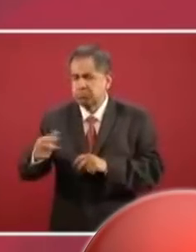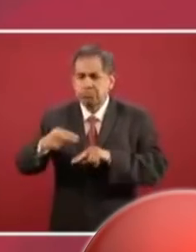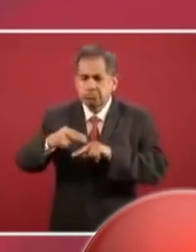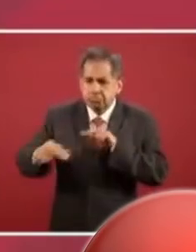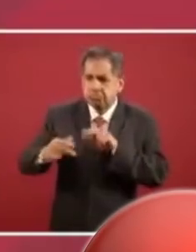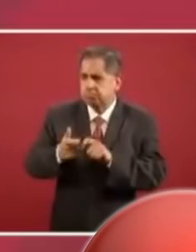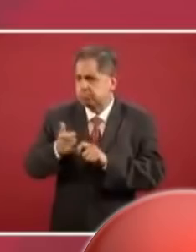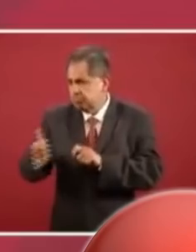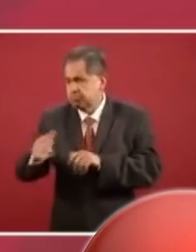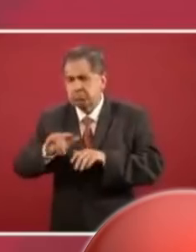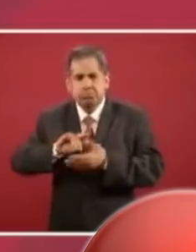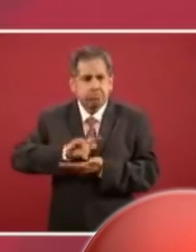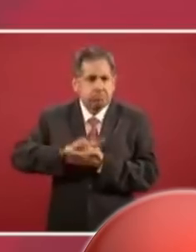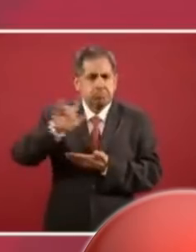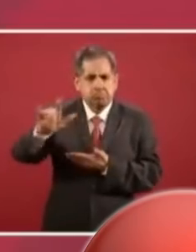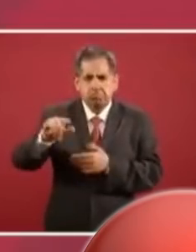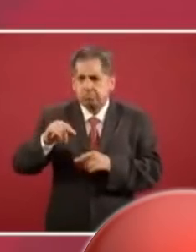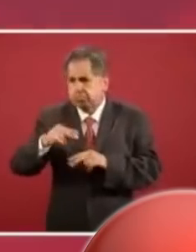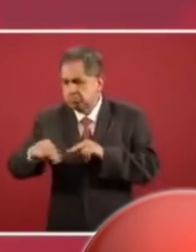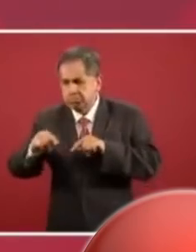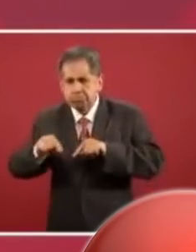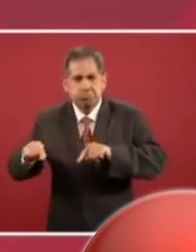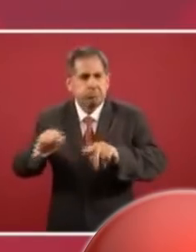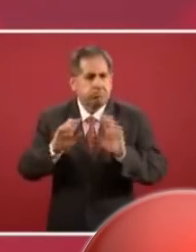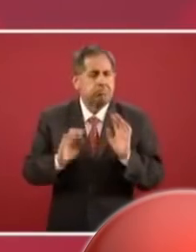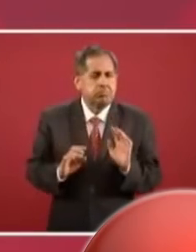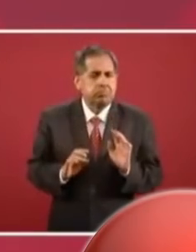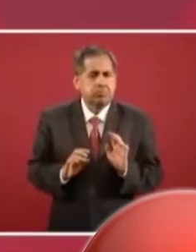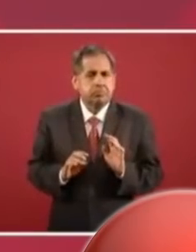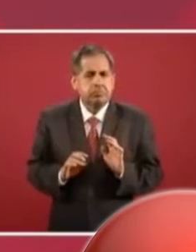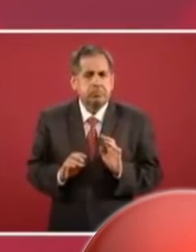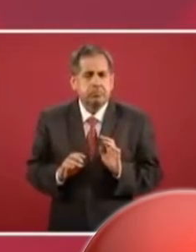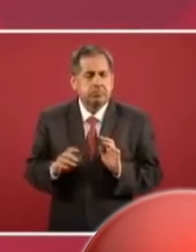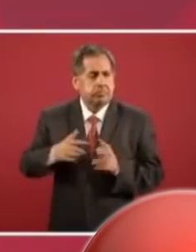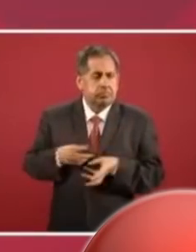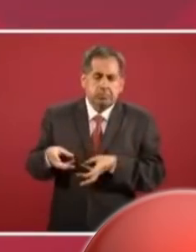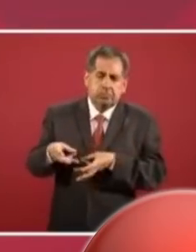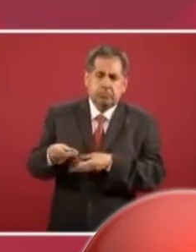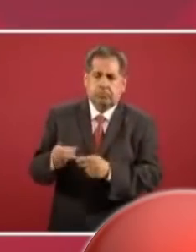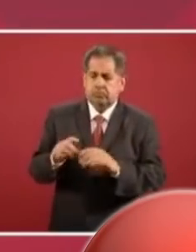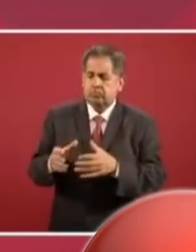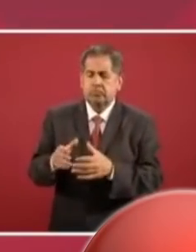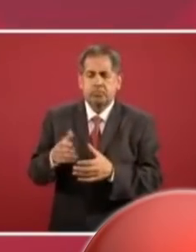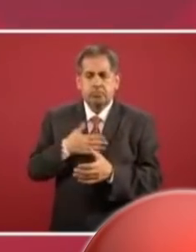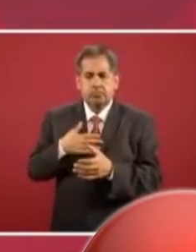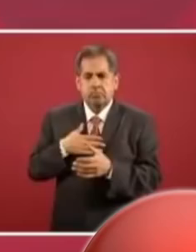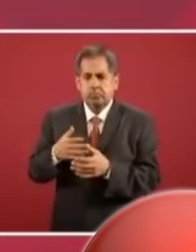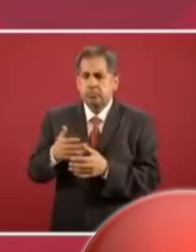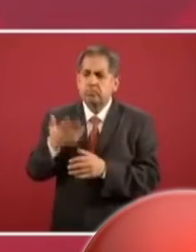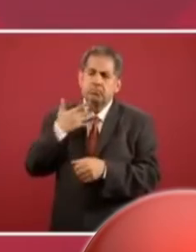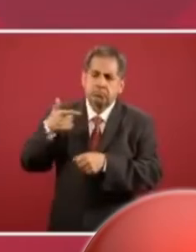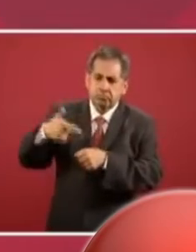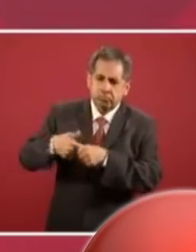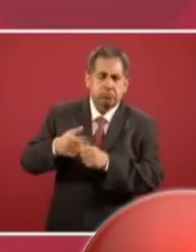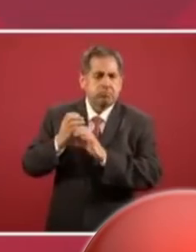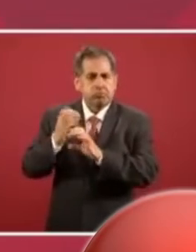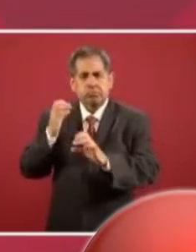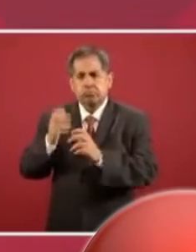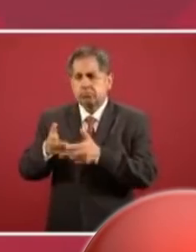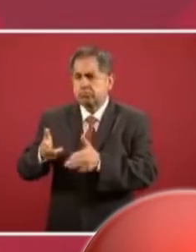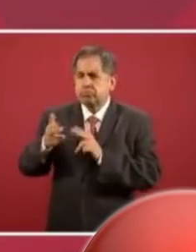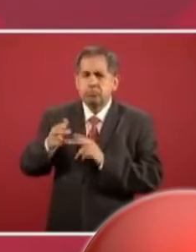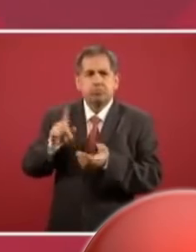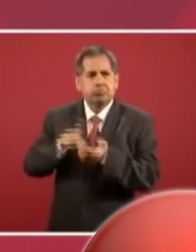boletos de avión, para los gastos de combustible a las gasolinas, para